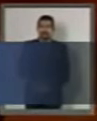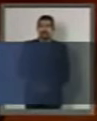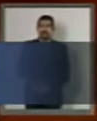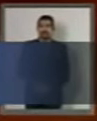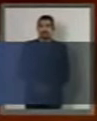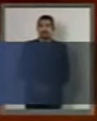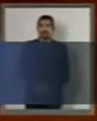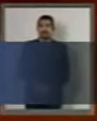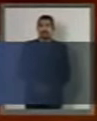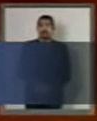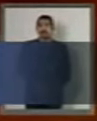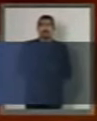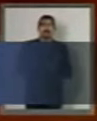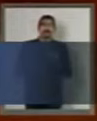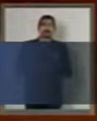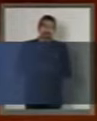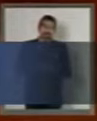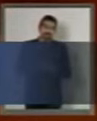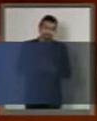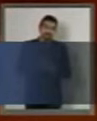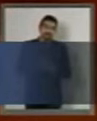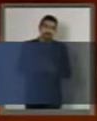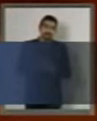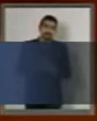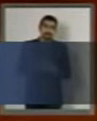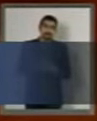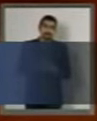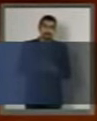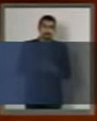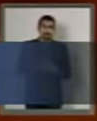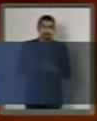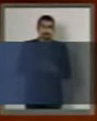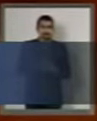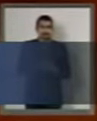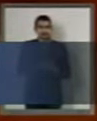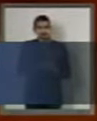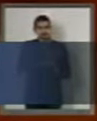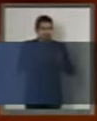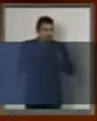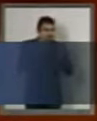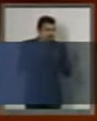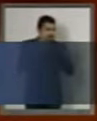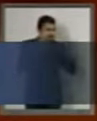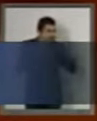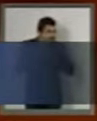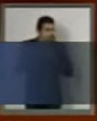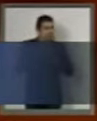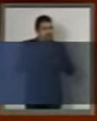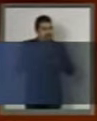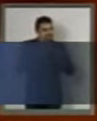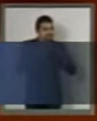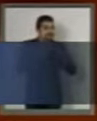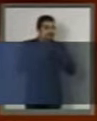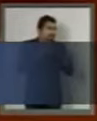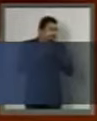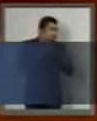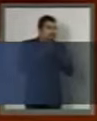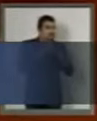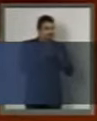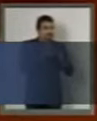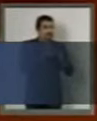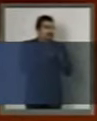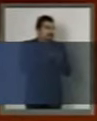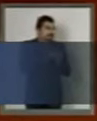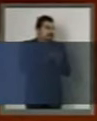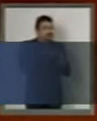y poder conocer los perfiles de las personas interesadas que registraran su aspiración o su deseo